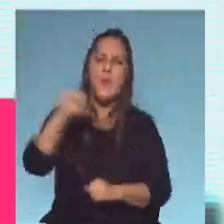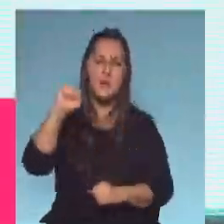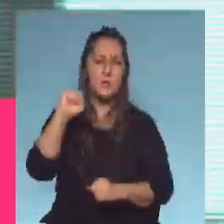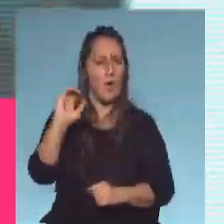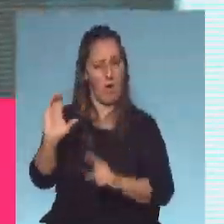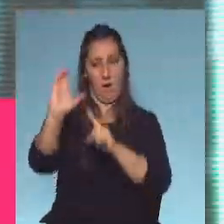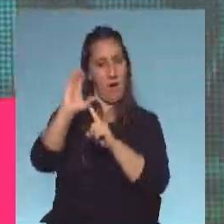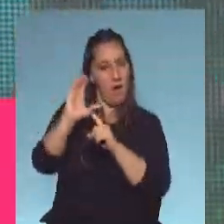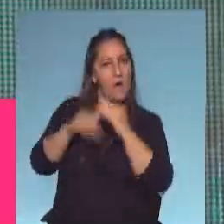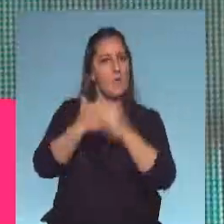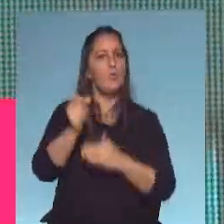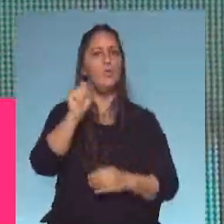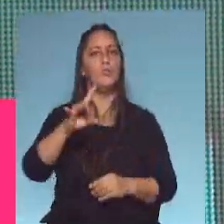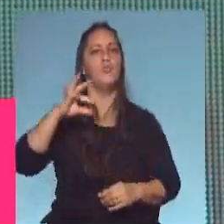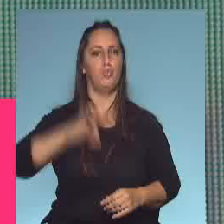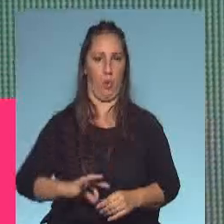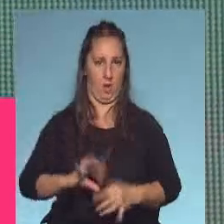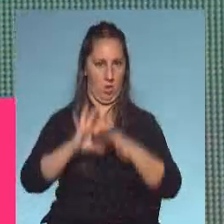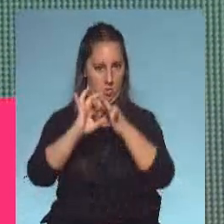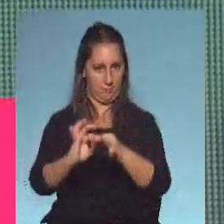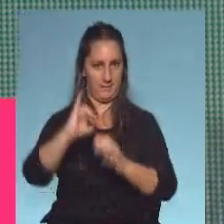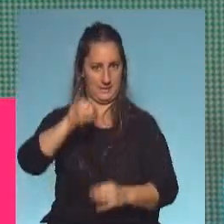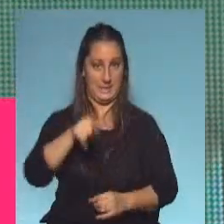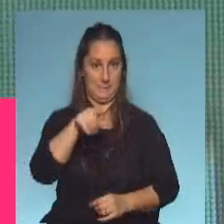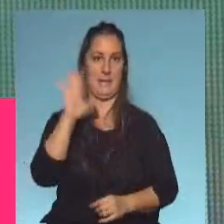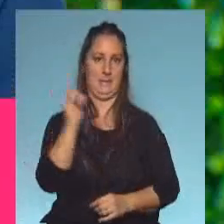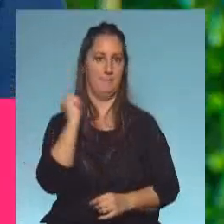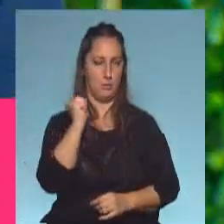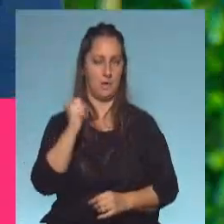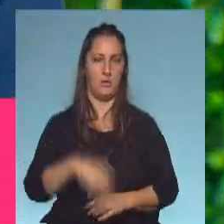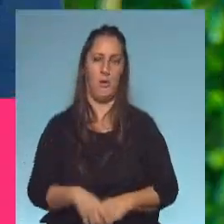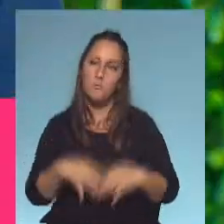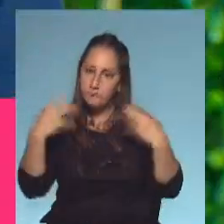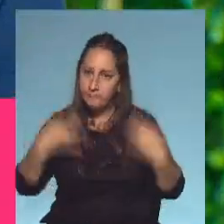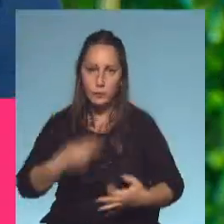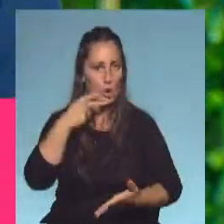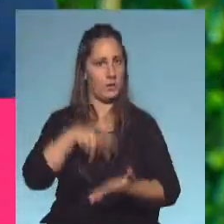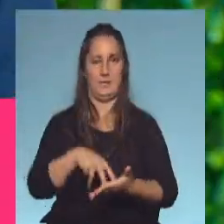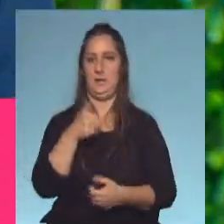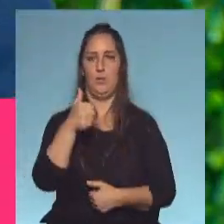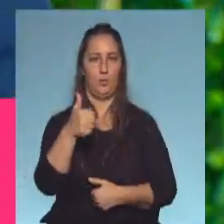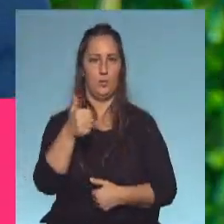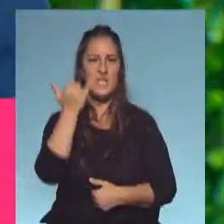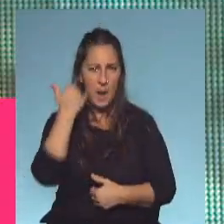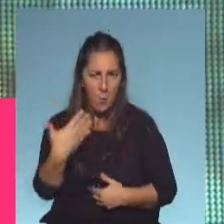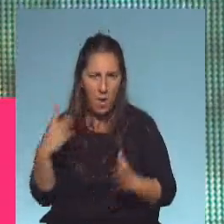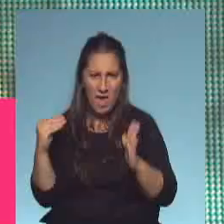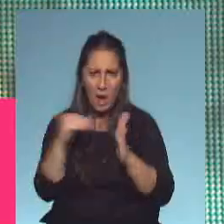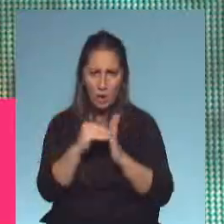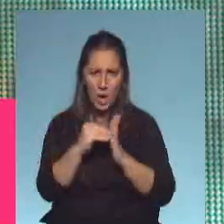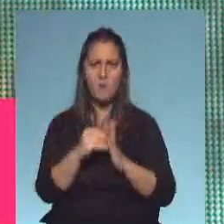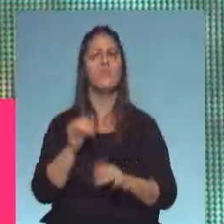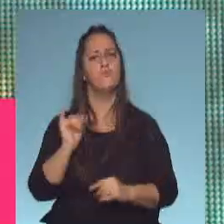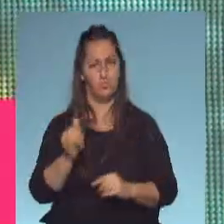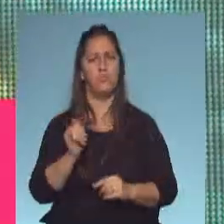sino a la evolución salarial, que es lo importante. Excelente. Mariano, es una muy buena noticia. Digo, ¿y ya te puedes anotar en este momento? Sí,